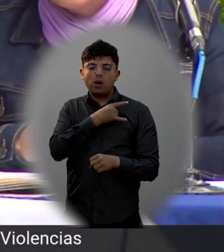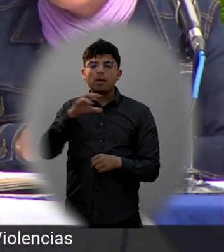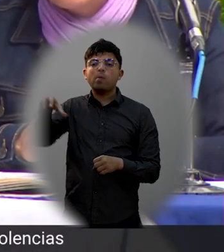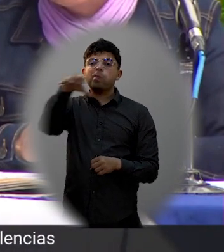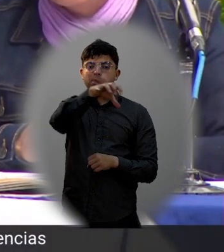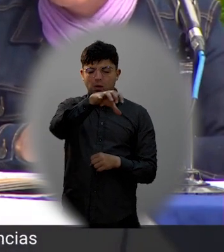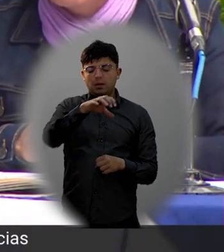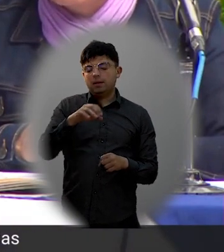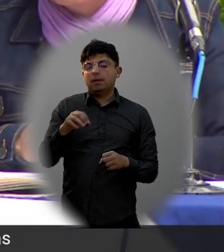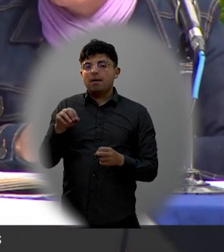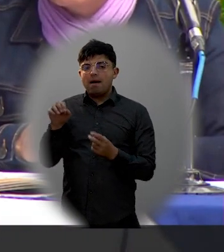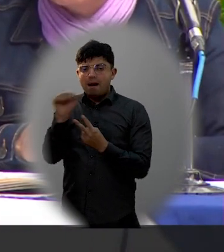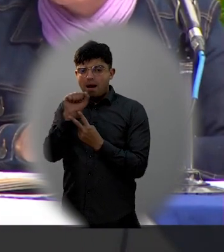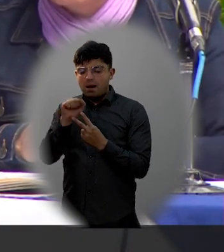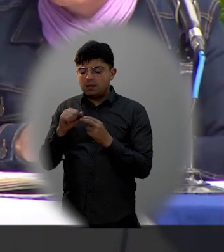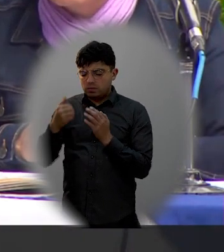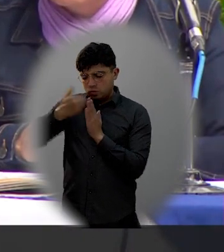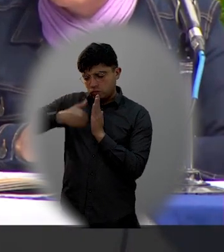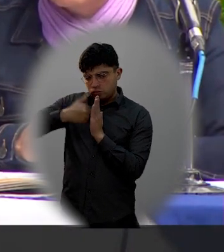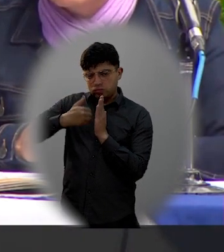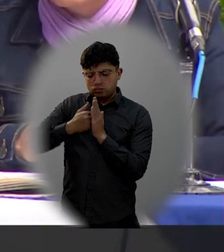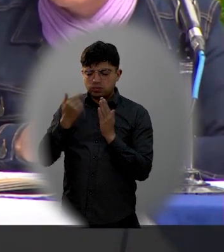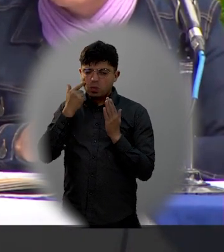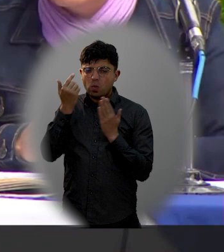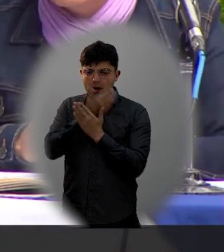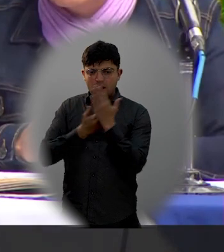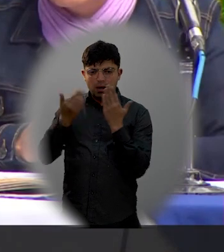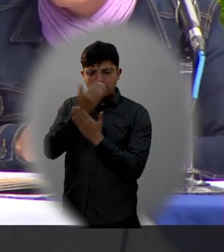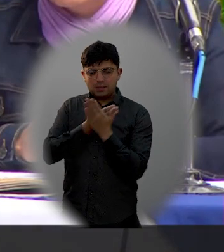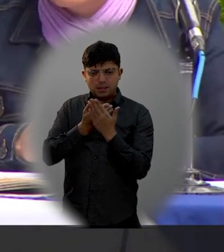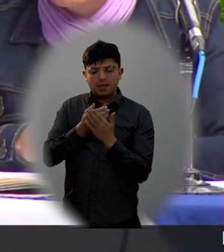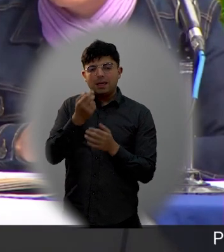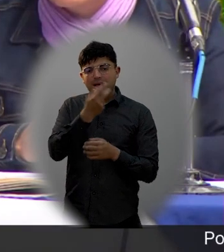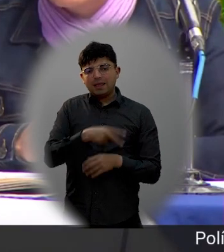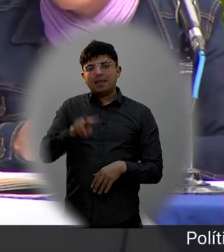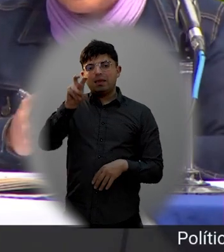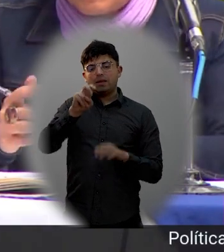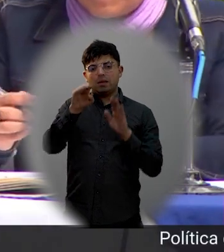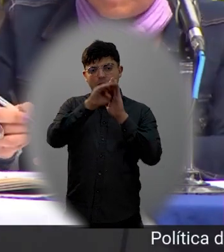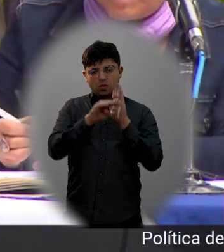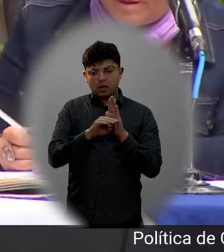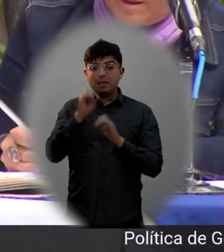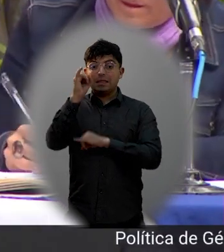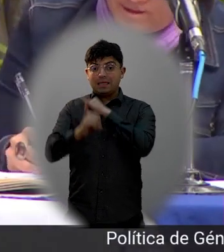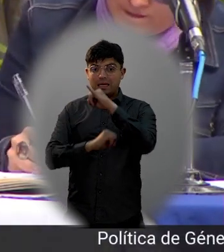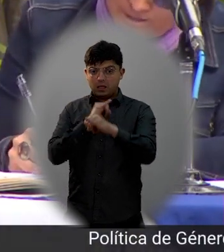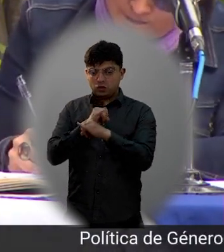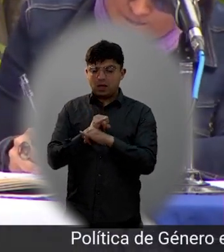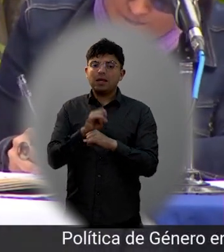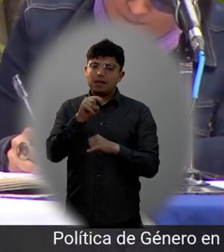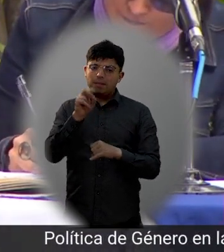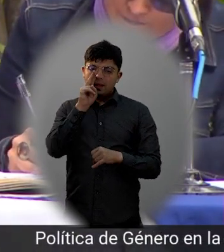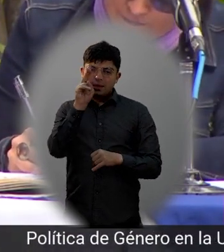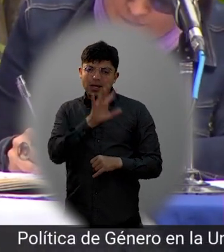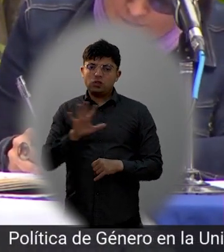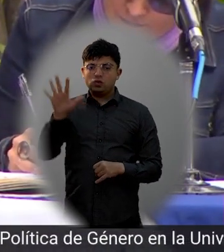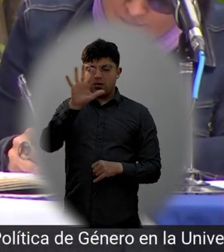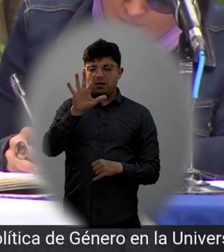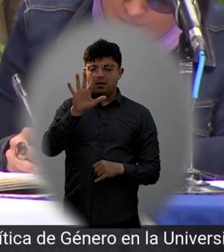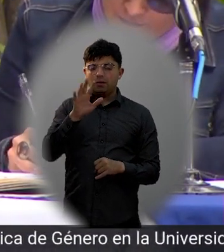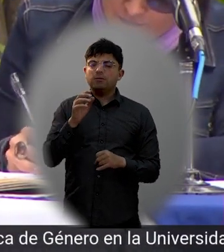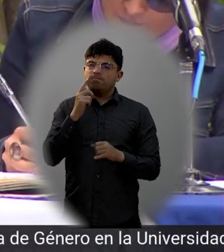Universidades, ellas documentaron e hicieron un análisis de al menos 17 protocolos a nivel internacional y nacional, y la apuesta